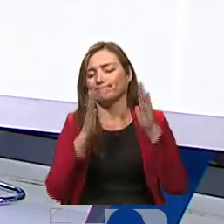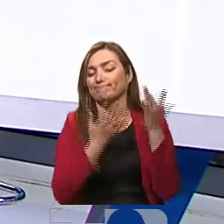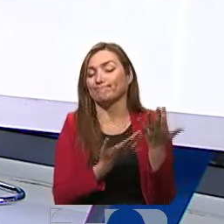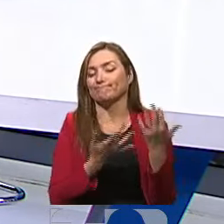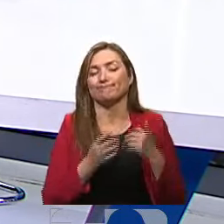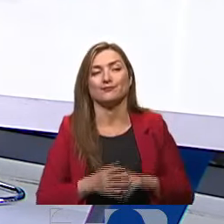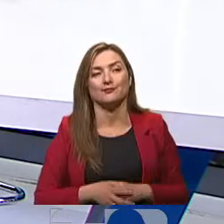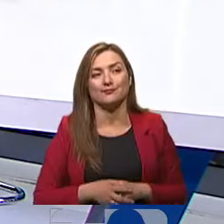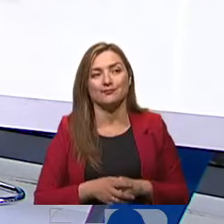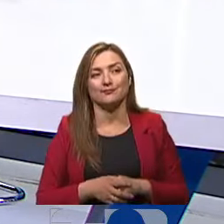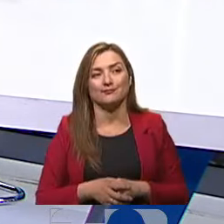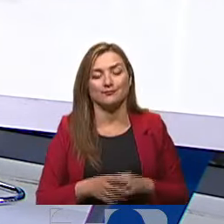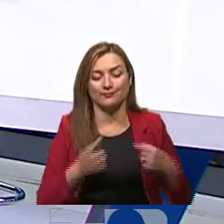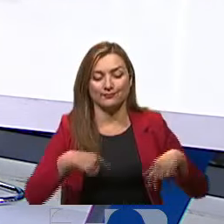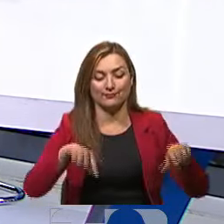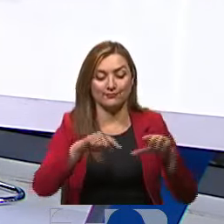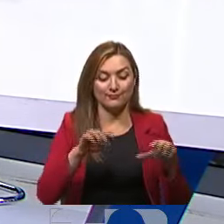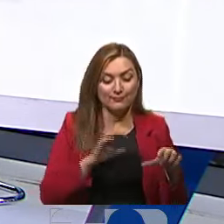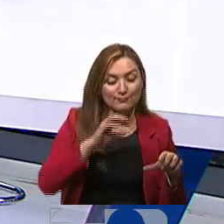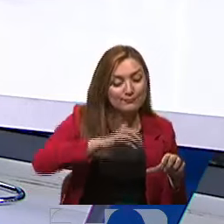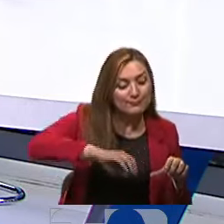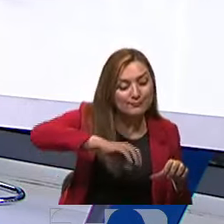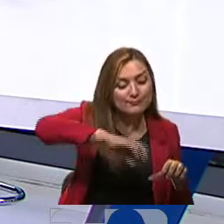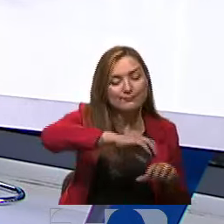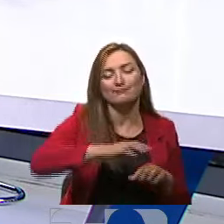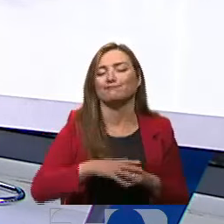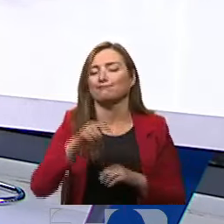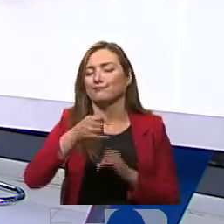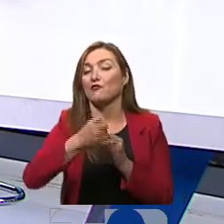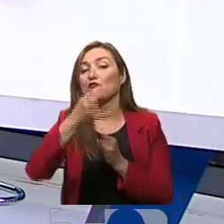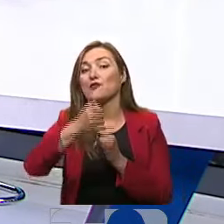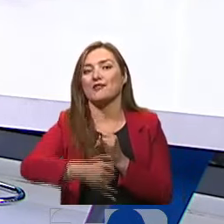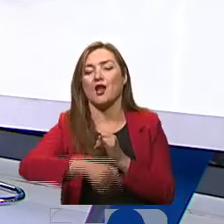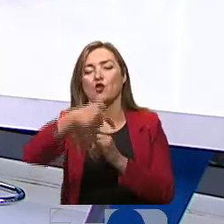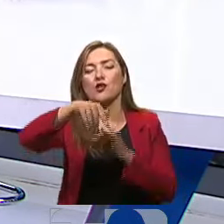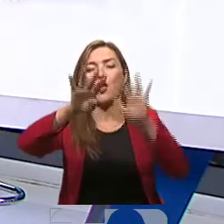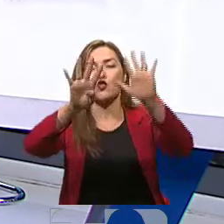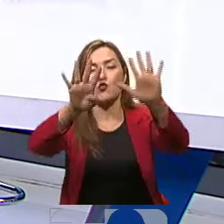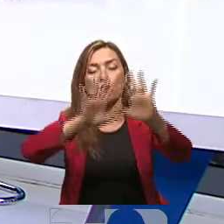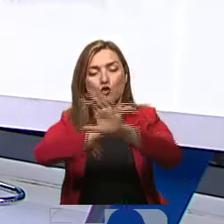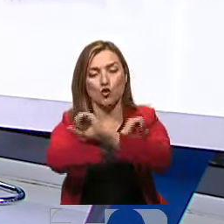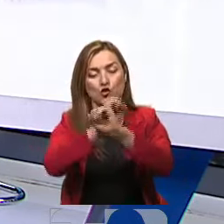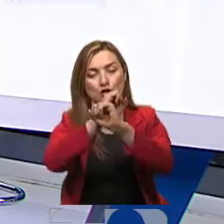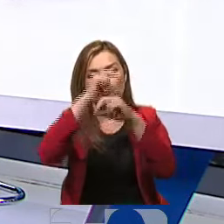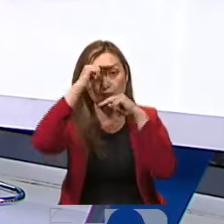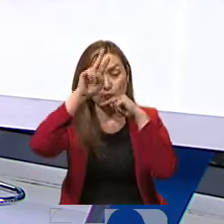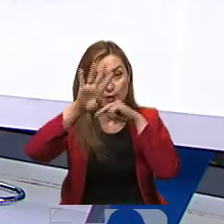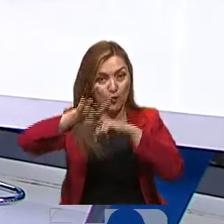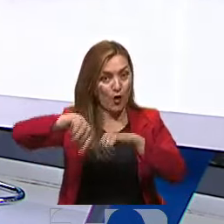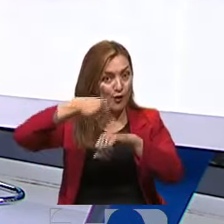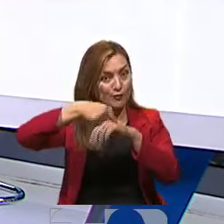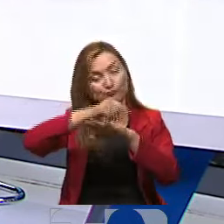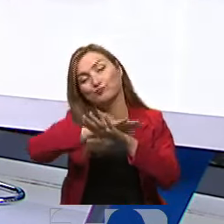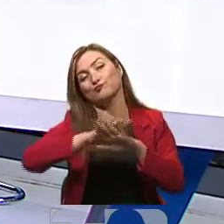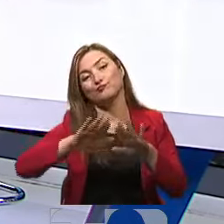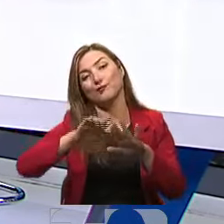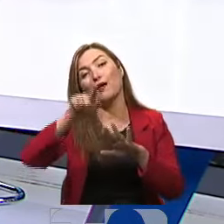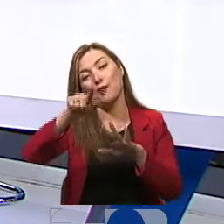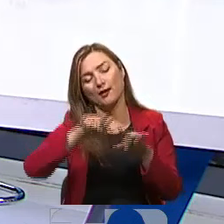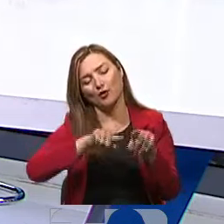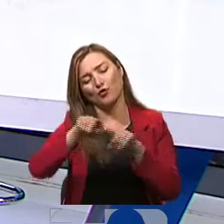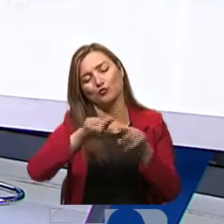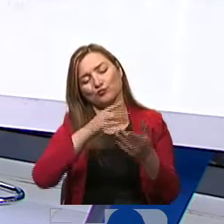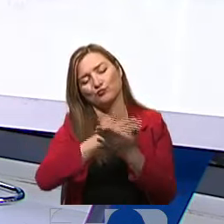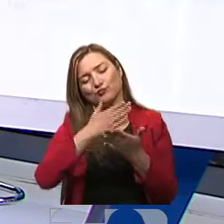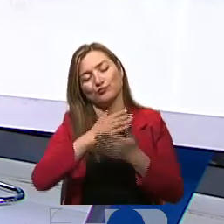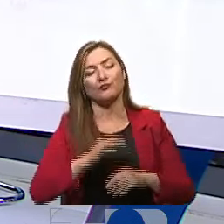saben, del emplatado, del cachetito. Así que hoy no se pierda la final a las 9 de la noche, después del noticiero 24 horas. Así es. Pero bueno, ahora vamos con información